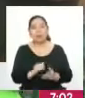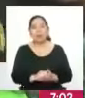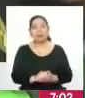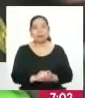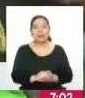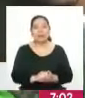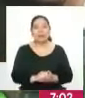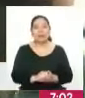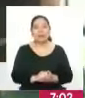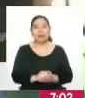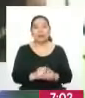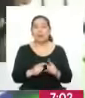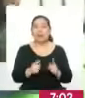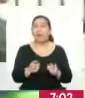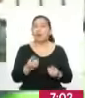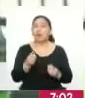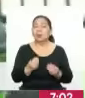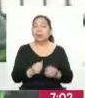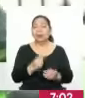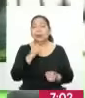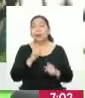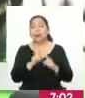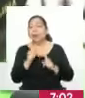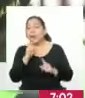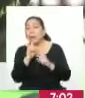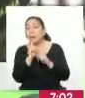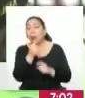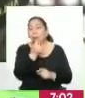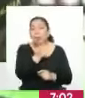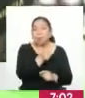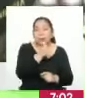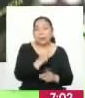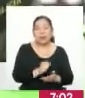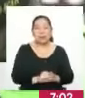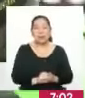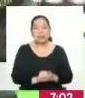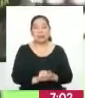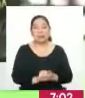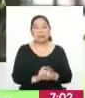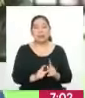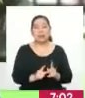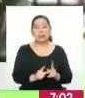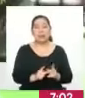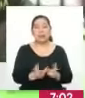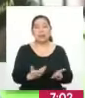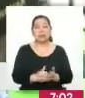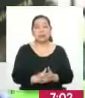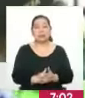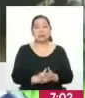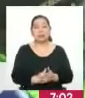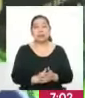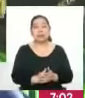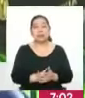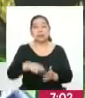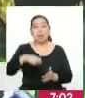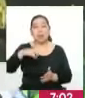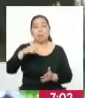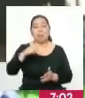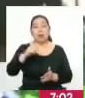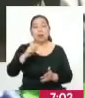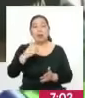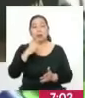estamos en vivo? Sí, leyendo nuevamente. No ha aparecido el niño, solo Gabriela Sevilla, lamentablemente. Su diagnóstico es